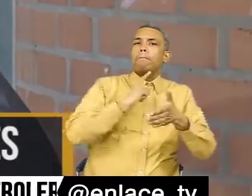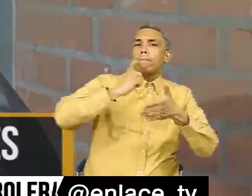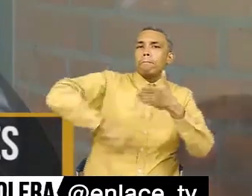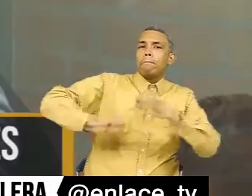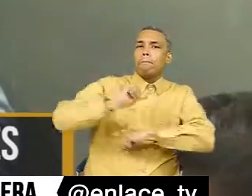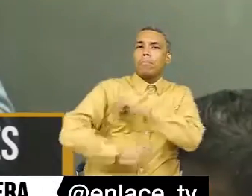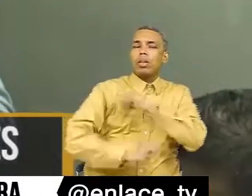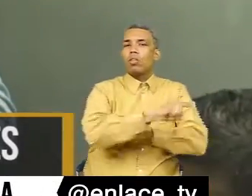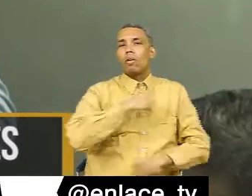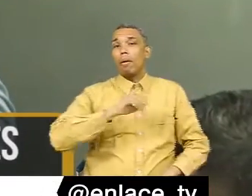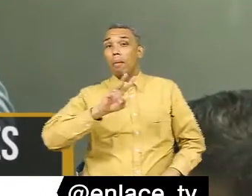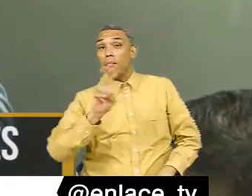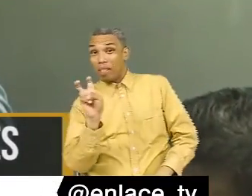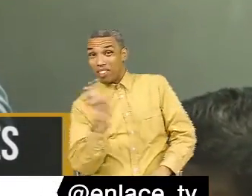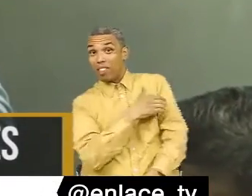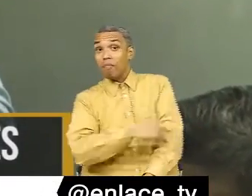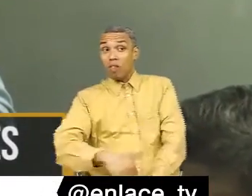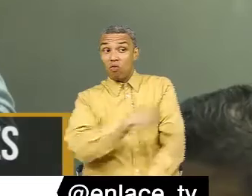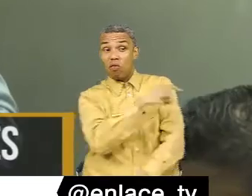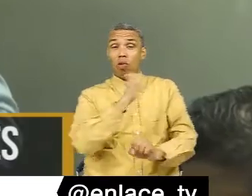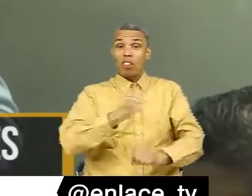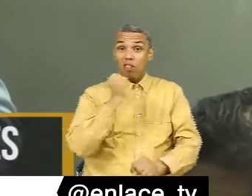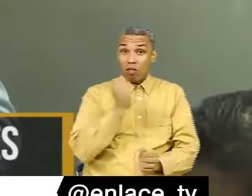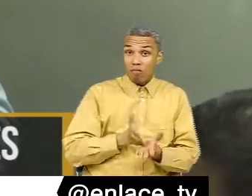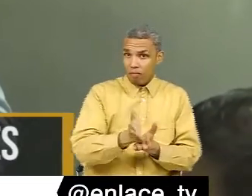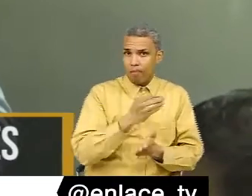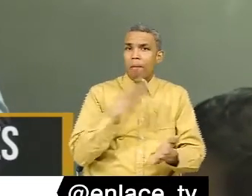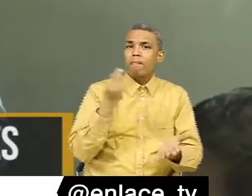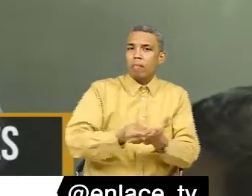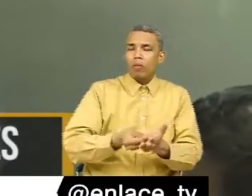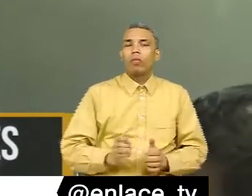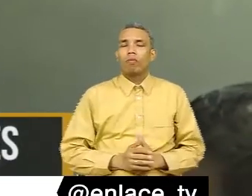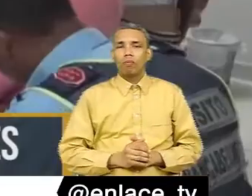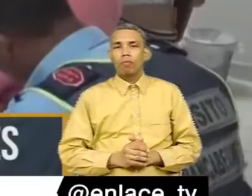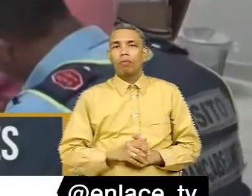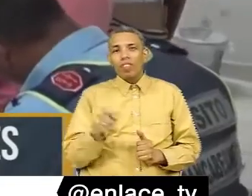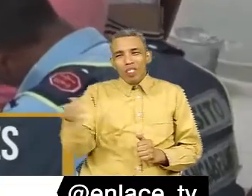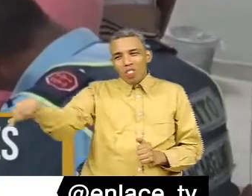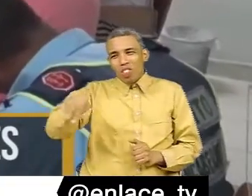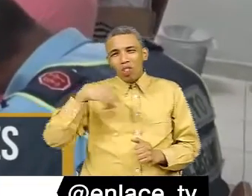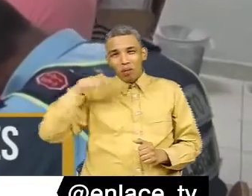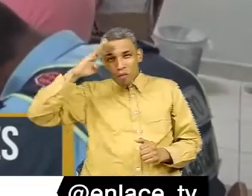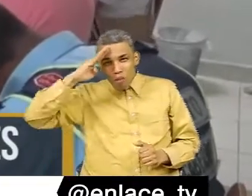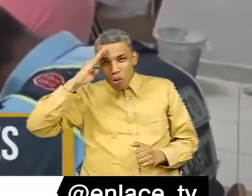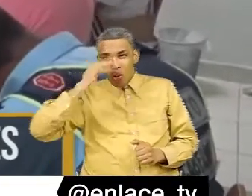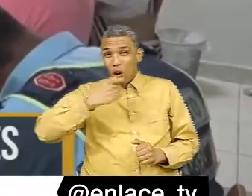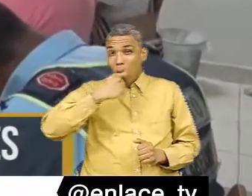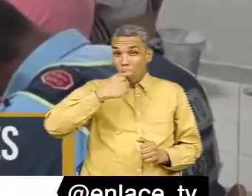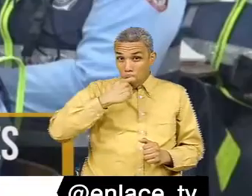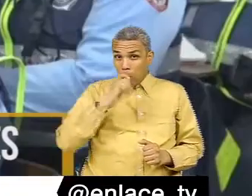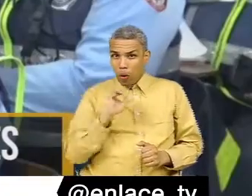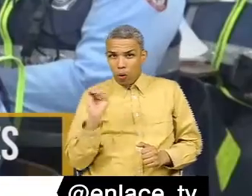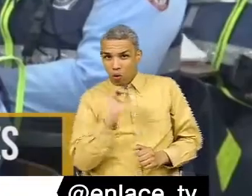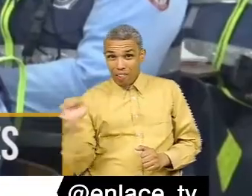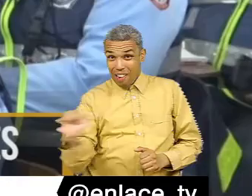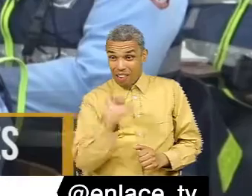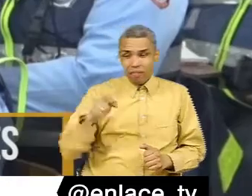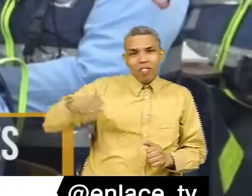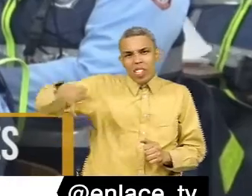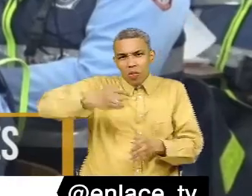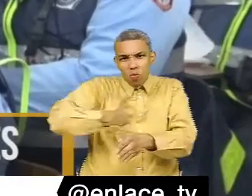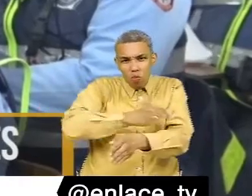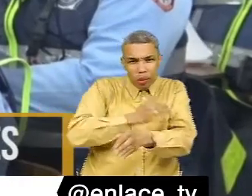reincidente. Conocer el uso de un alcosensor se hace necesario para los integrantes del cuerpo motorizado, y más ahora que serán certificados